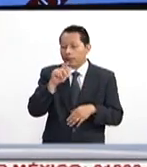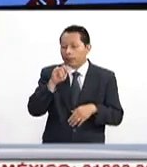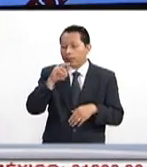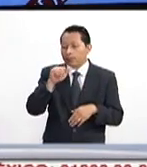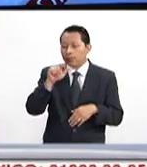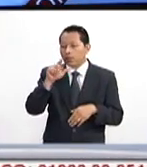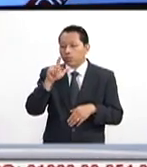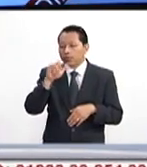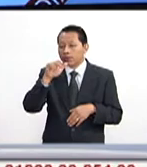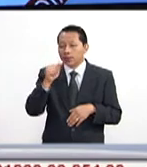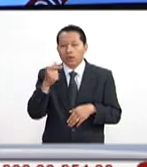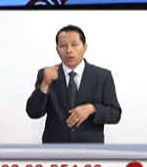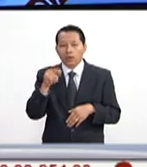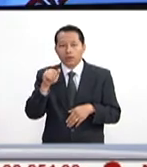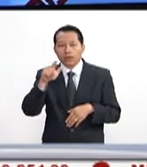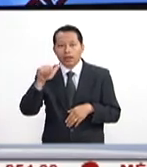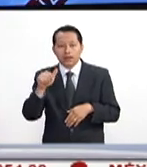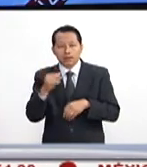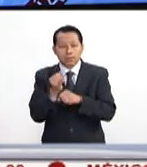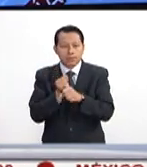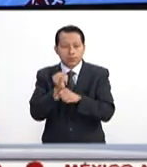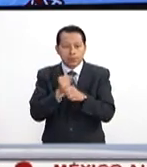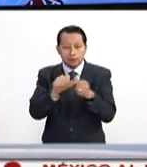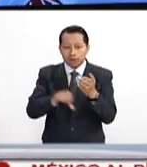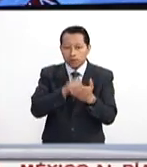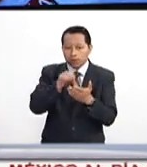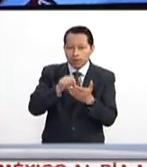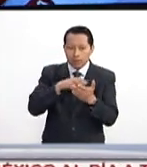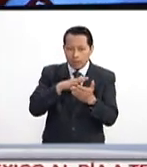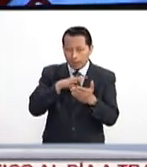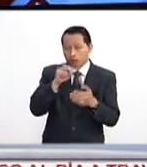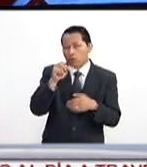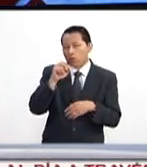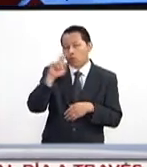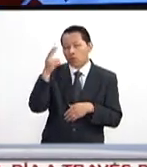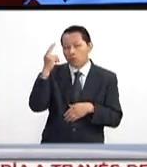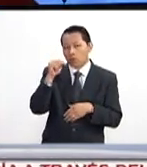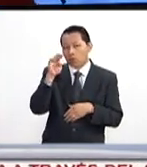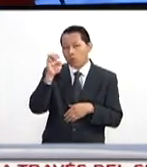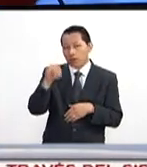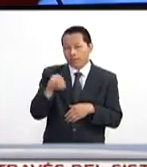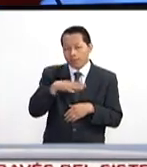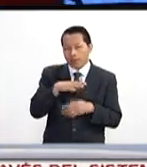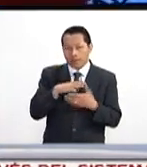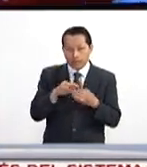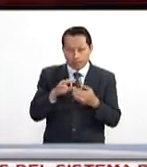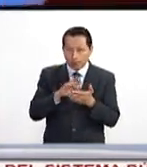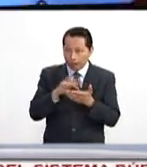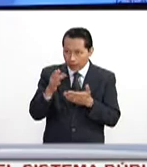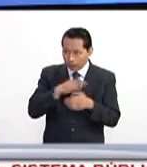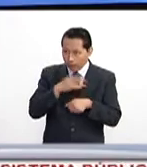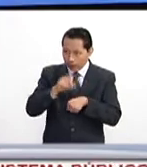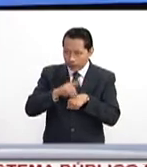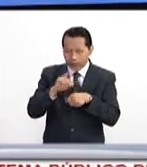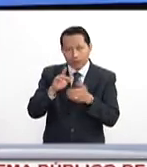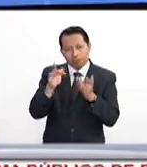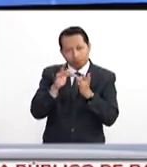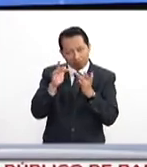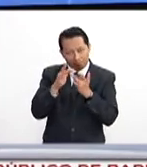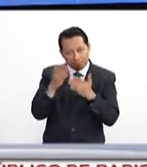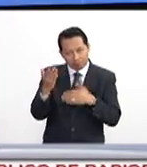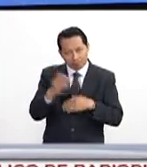Lucila González Rodríguez. Ella es investigadora del Instituto de Investigaciones Jurídicas de la UNAM. Muy buenos días, gracias por acompañarnos esta mañana en México al